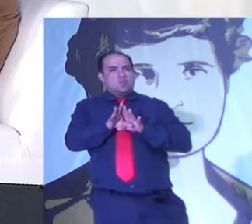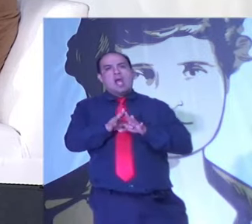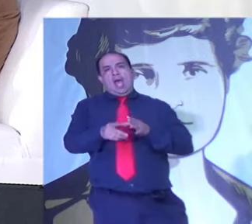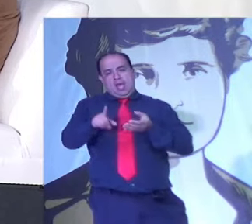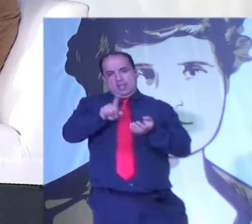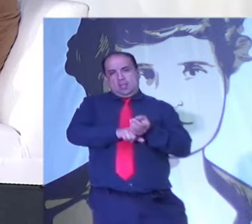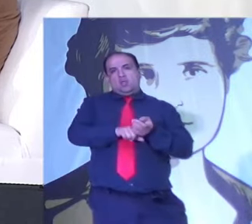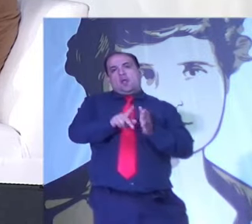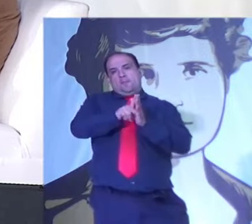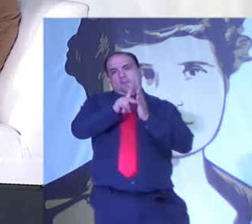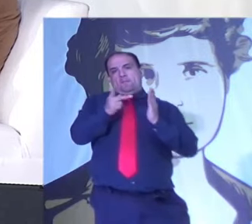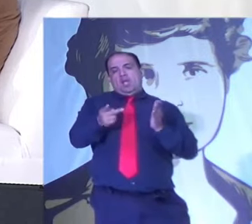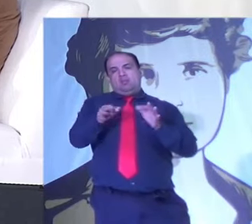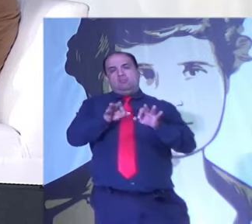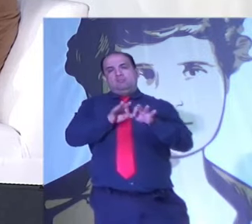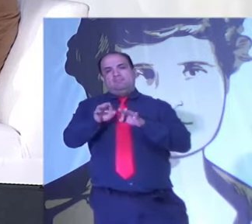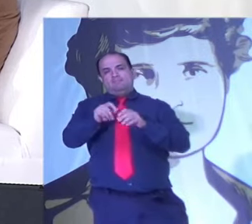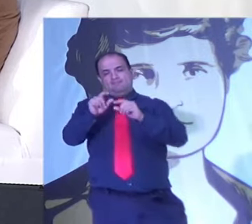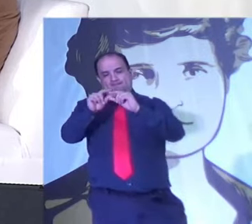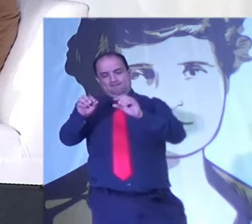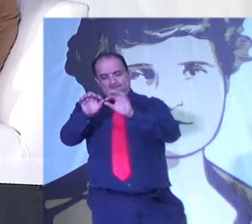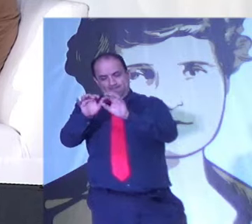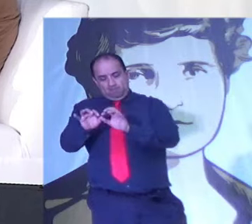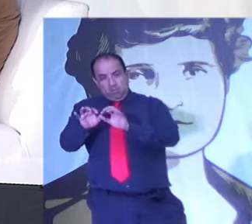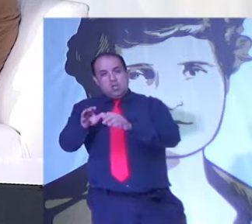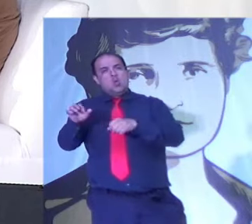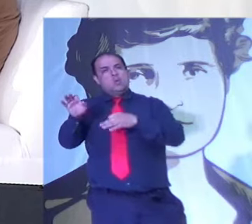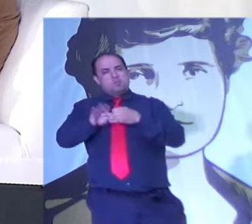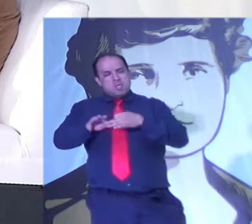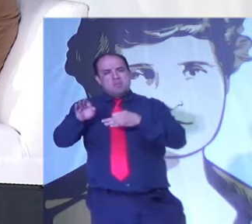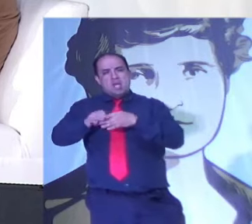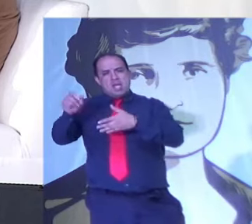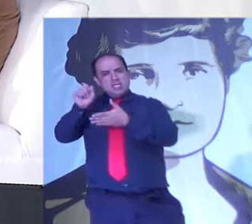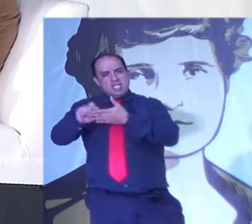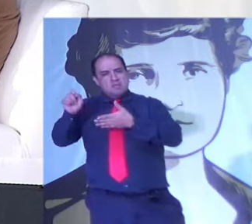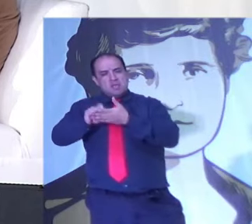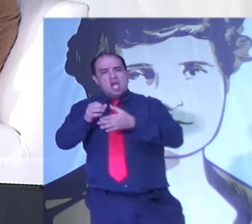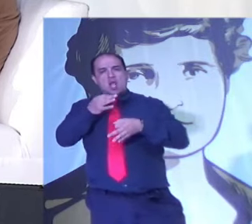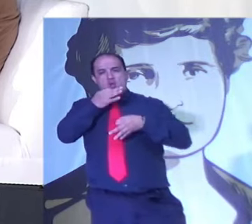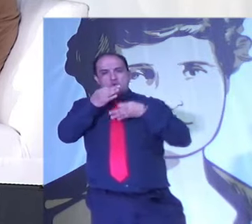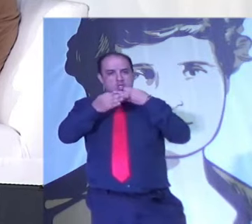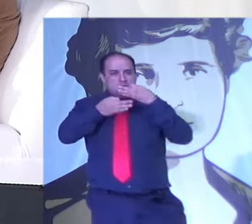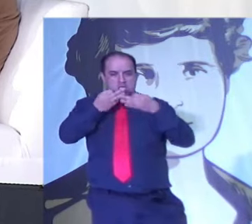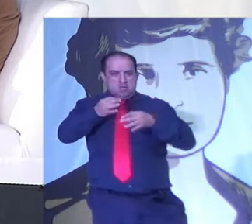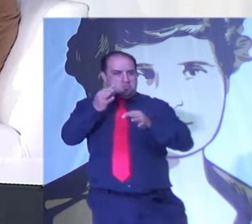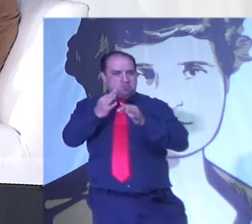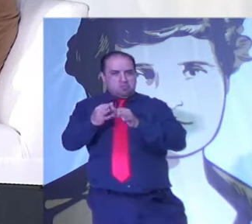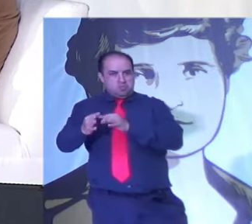periódico y estaba constantemente recibiendo las noticias del momento. En ese año que yo